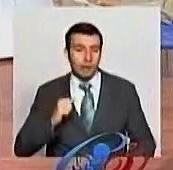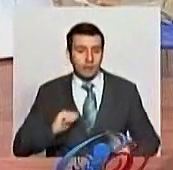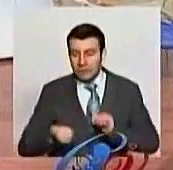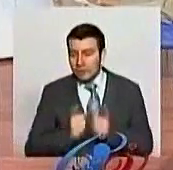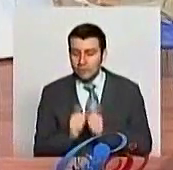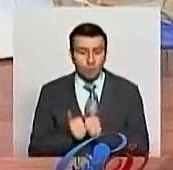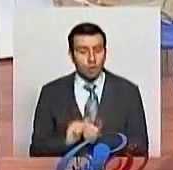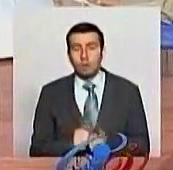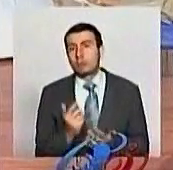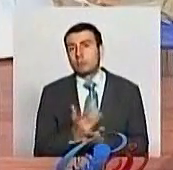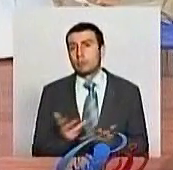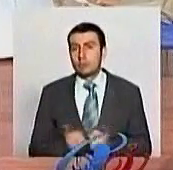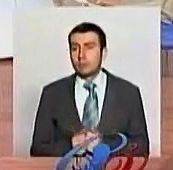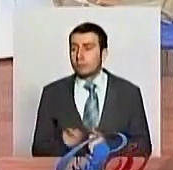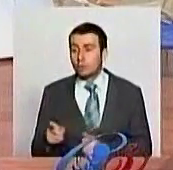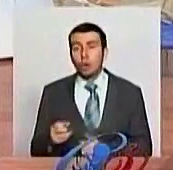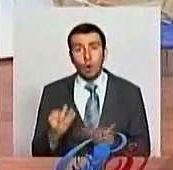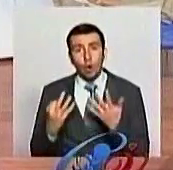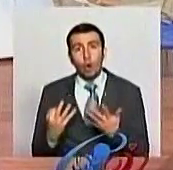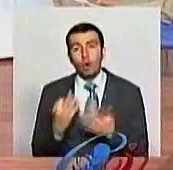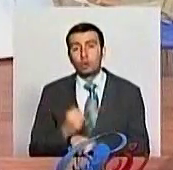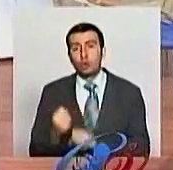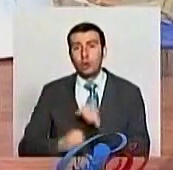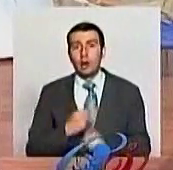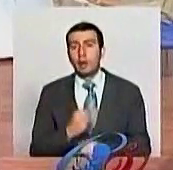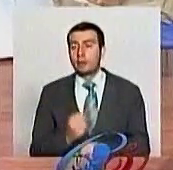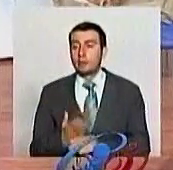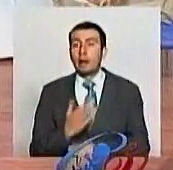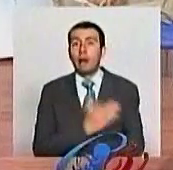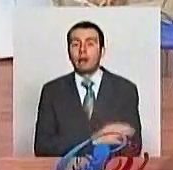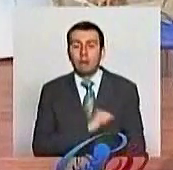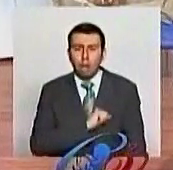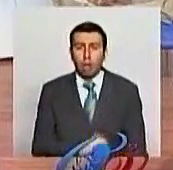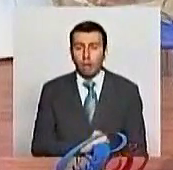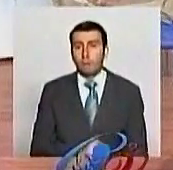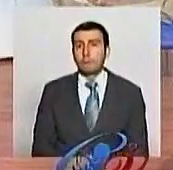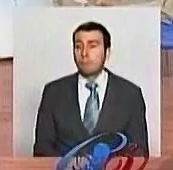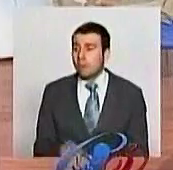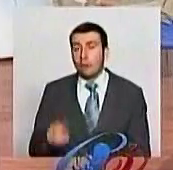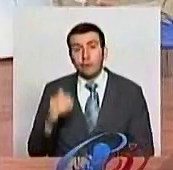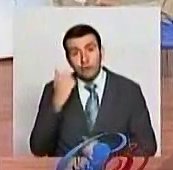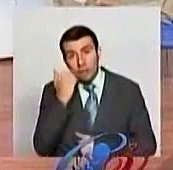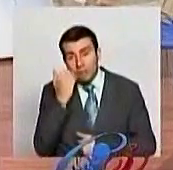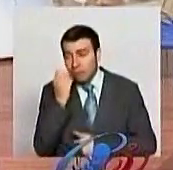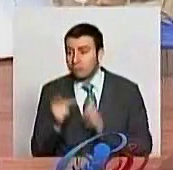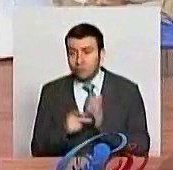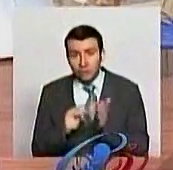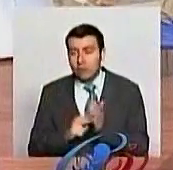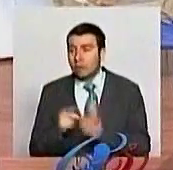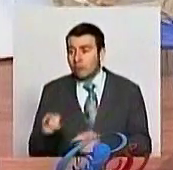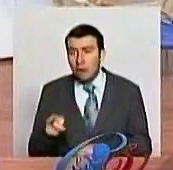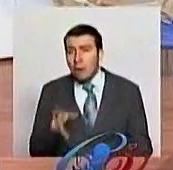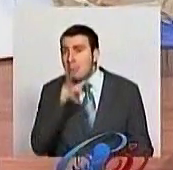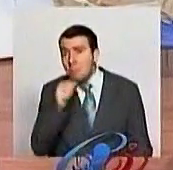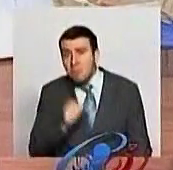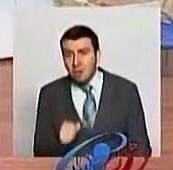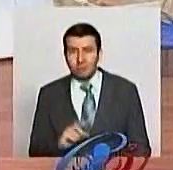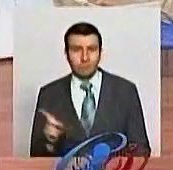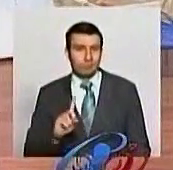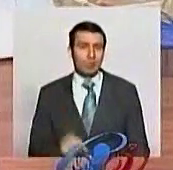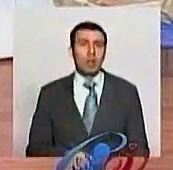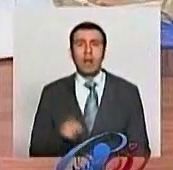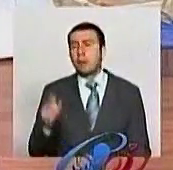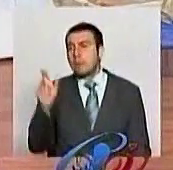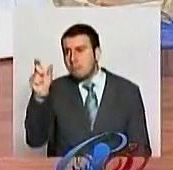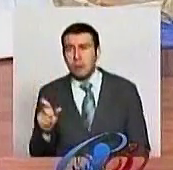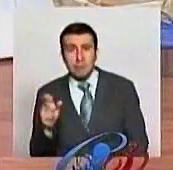cosas. De 8 años con un preinfarto. Ya las enfermedades no tienen que ver con la edad. El médico que les diga a ustedes que lo que tiene es por la